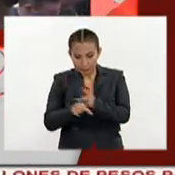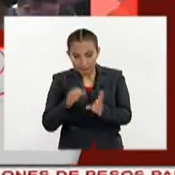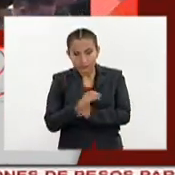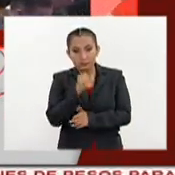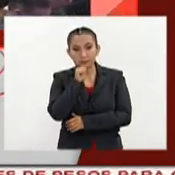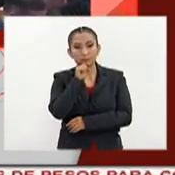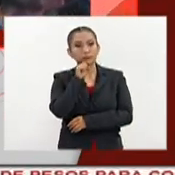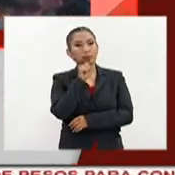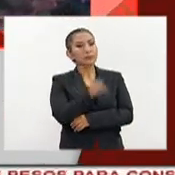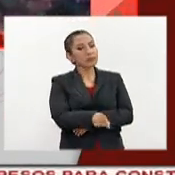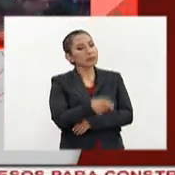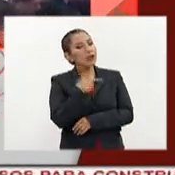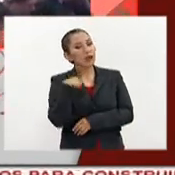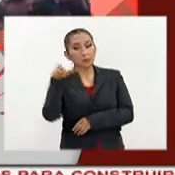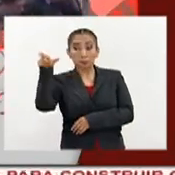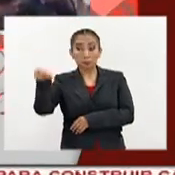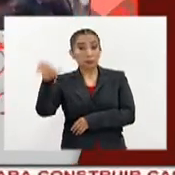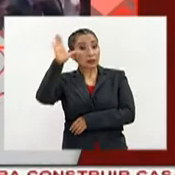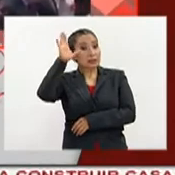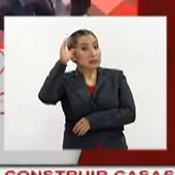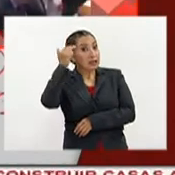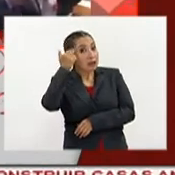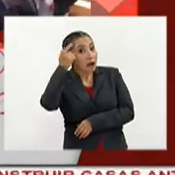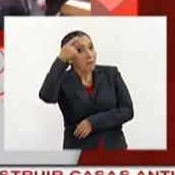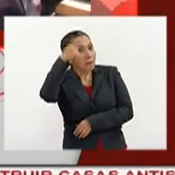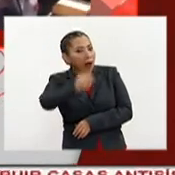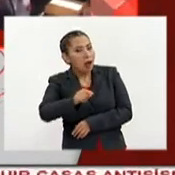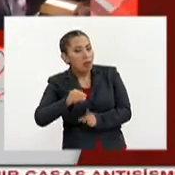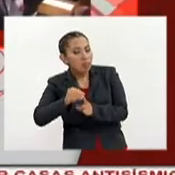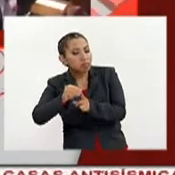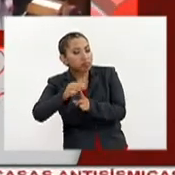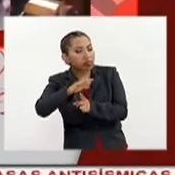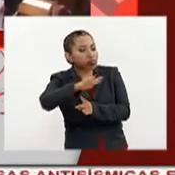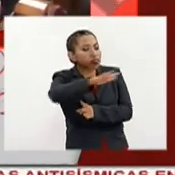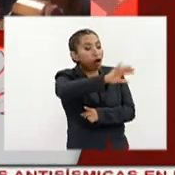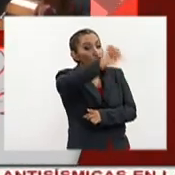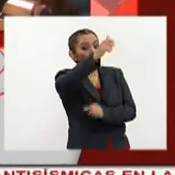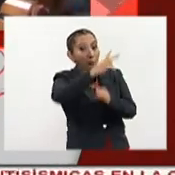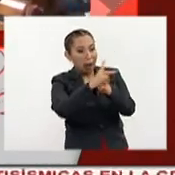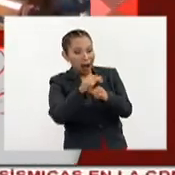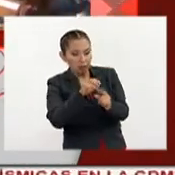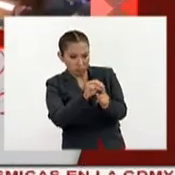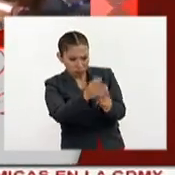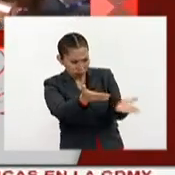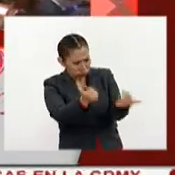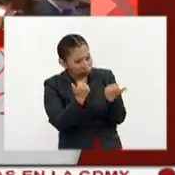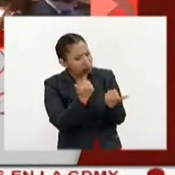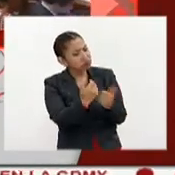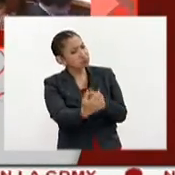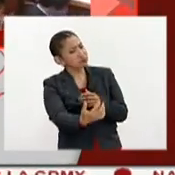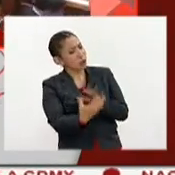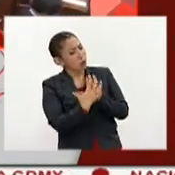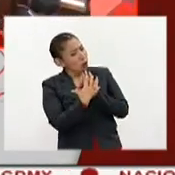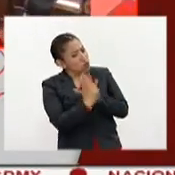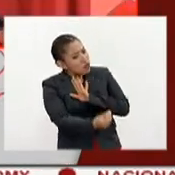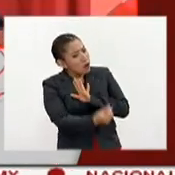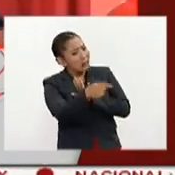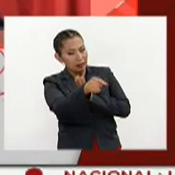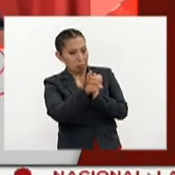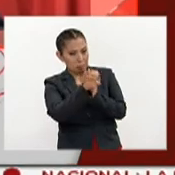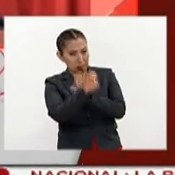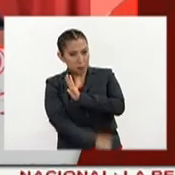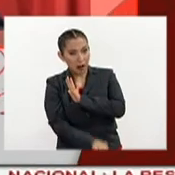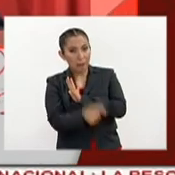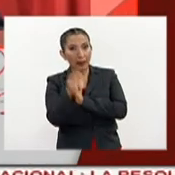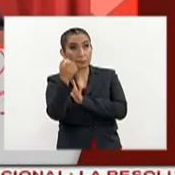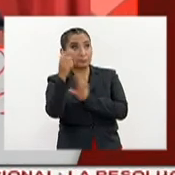está también la capacidad de China para empezar a influenciar a los otros países a seguir su camino, por ejemplo, con lo que es